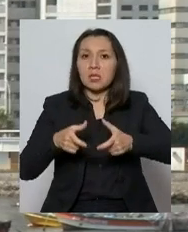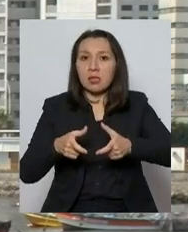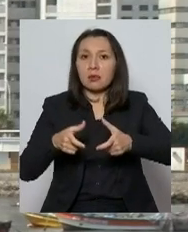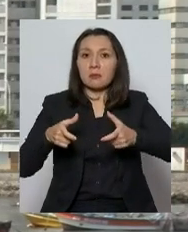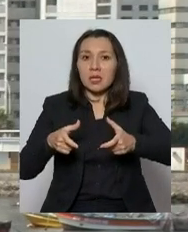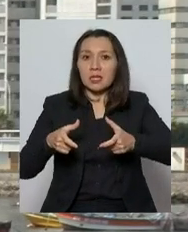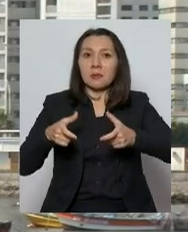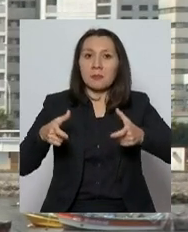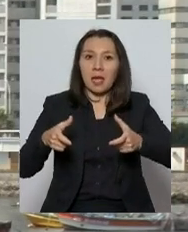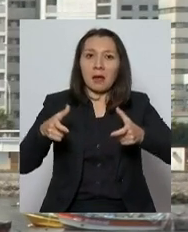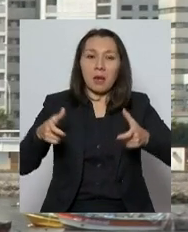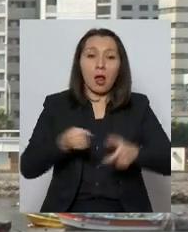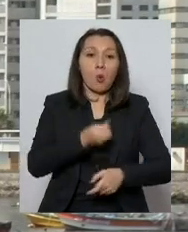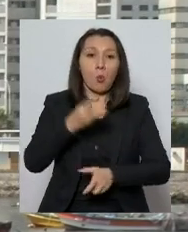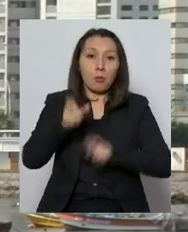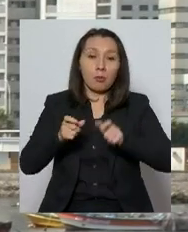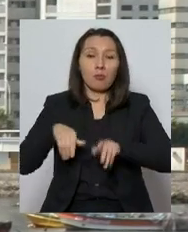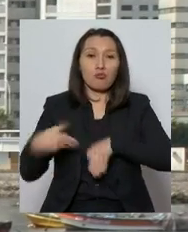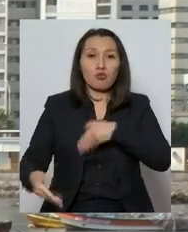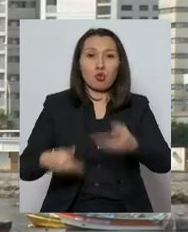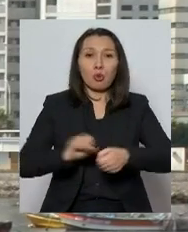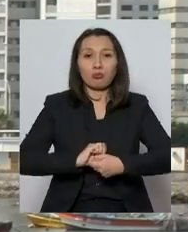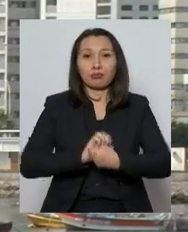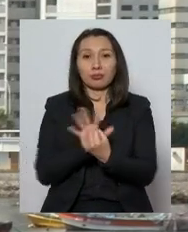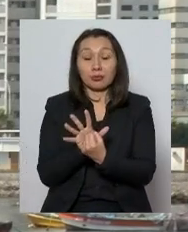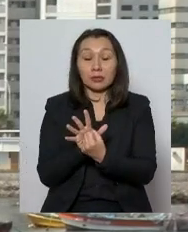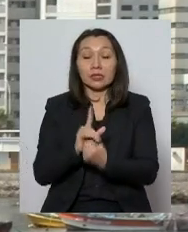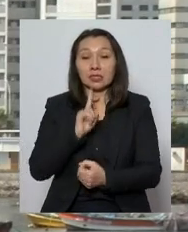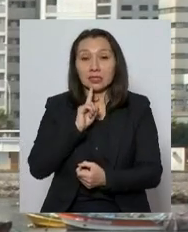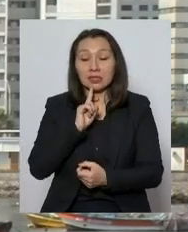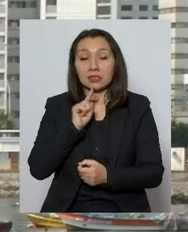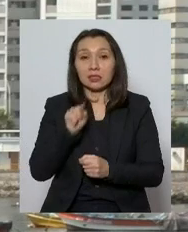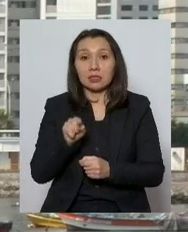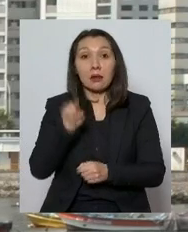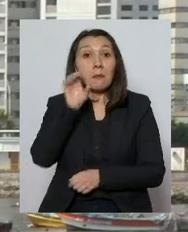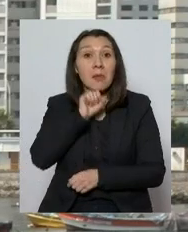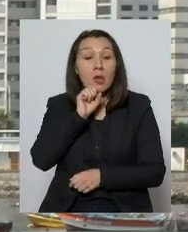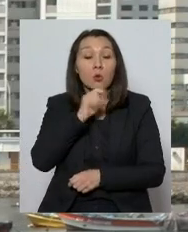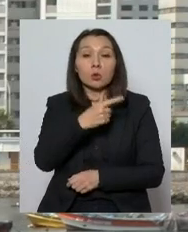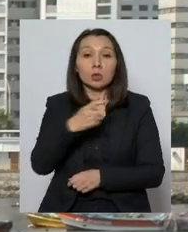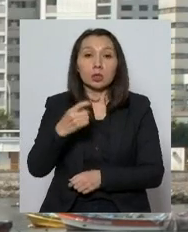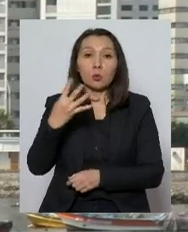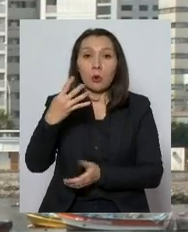ha seguido aumentando la cantidad de contagiados, y tenemos a Perú con